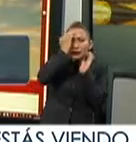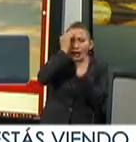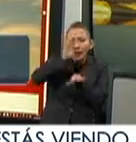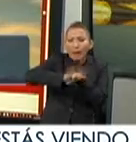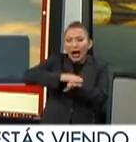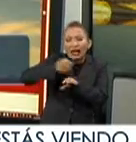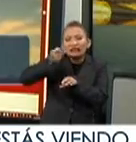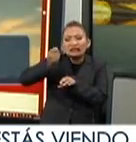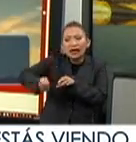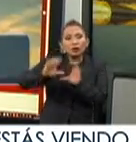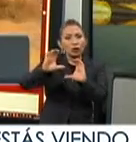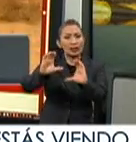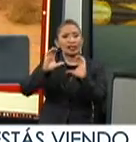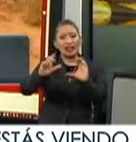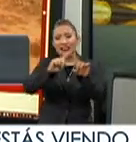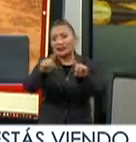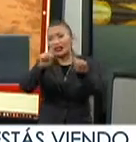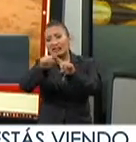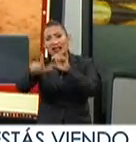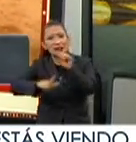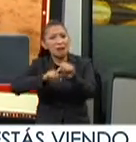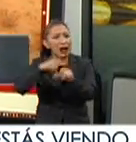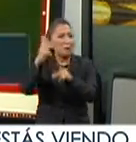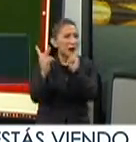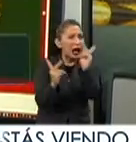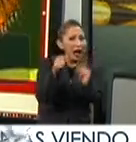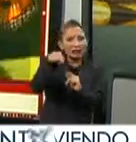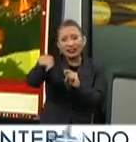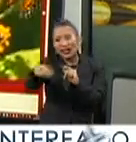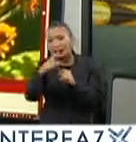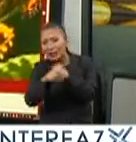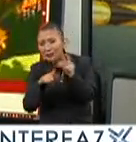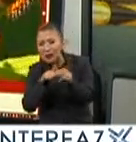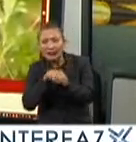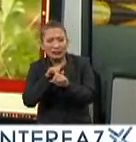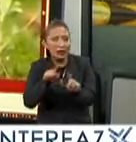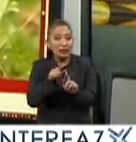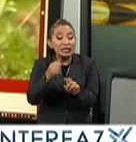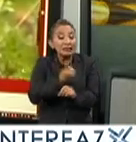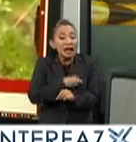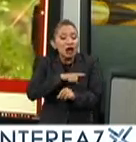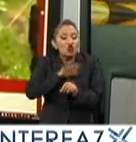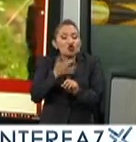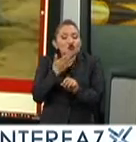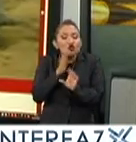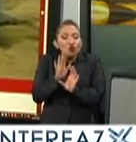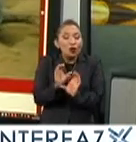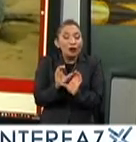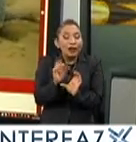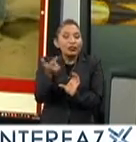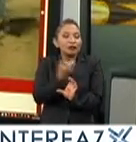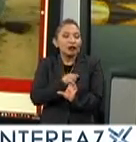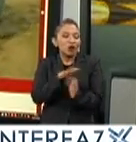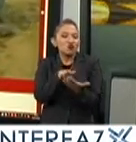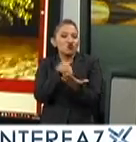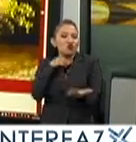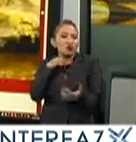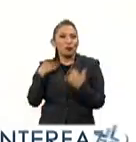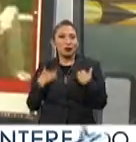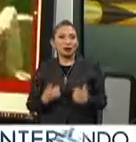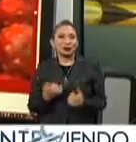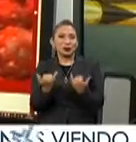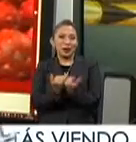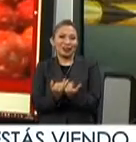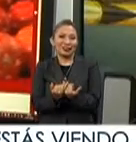conozcamos cómo cuidar la biodiversidad, porque la salud de la biodiversidad se refleja en la salud de los seres